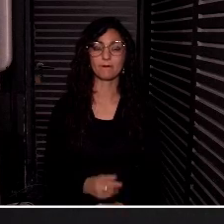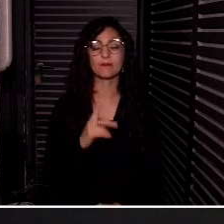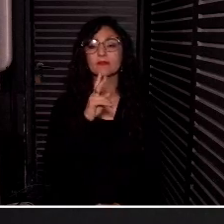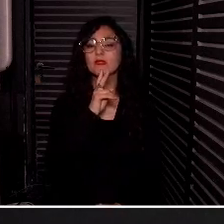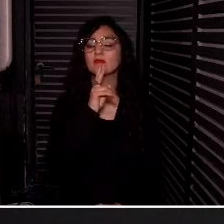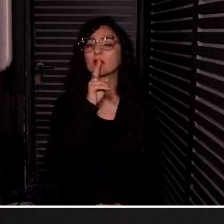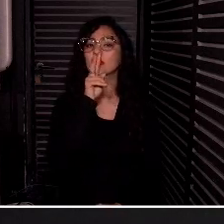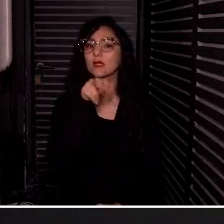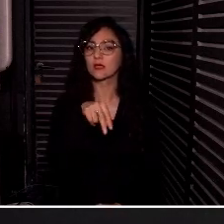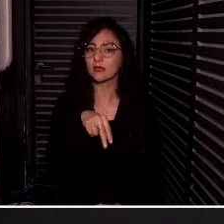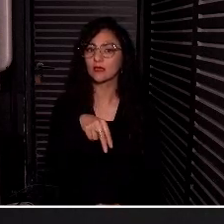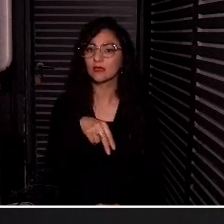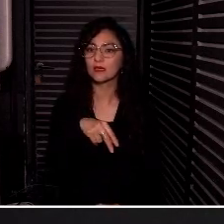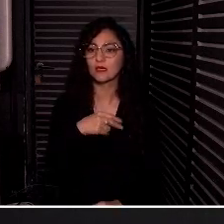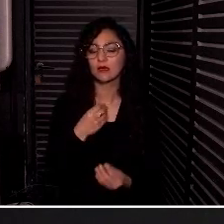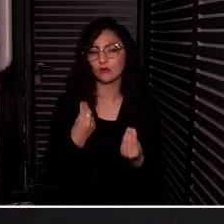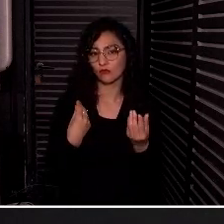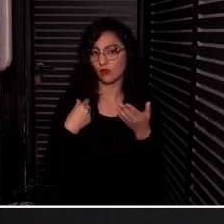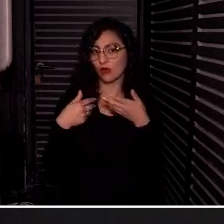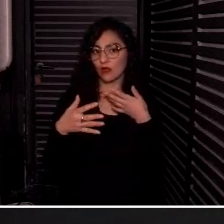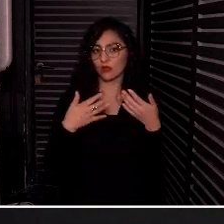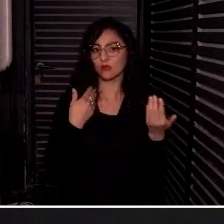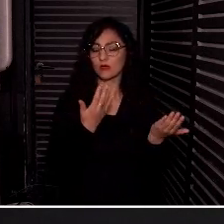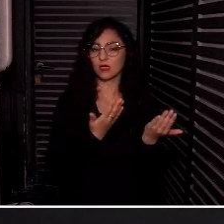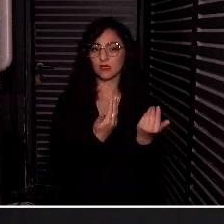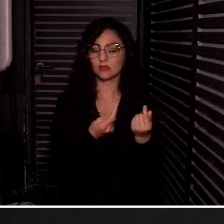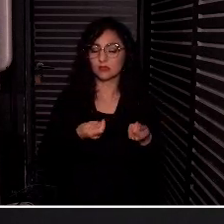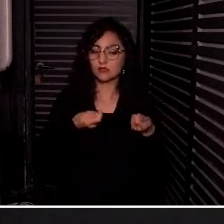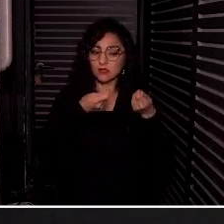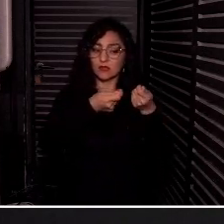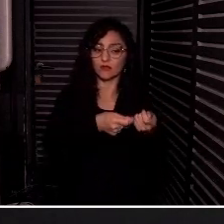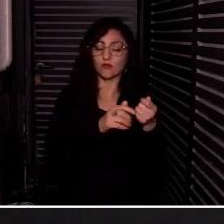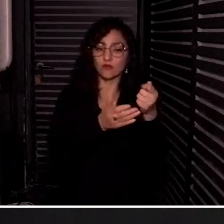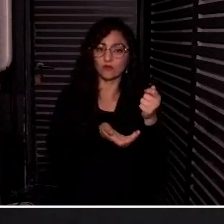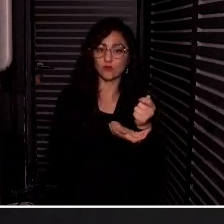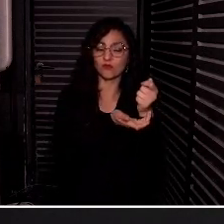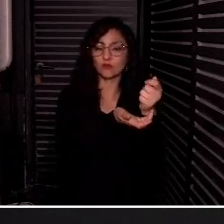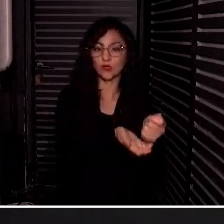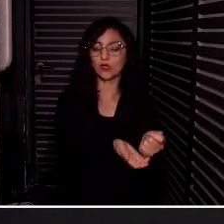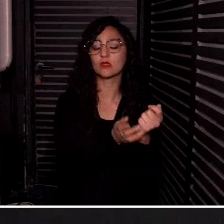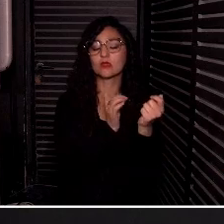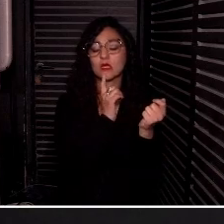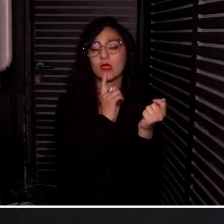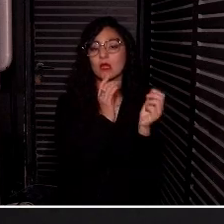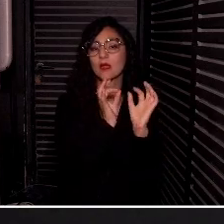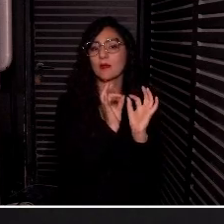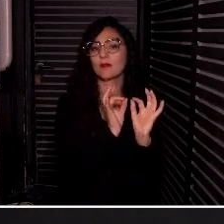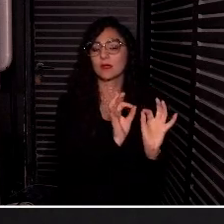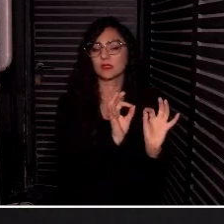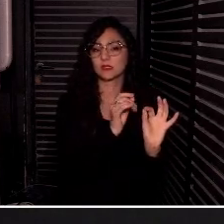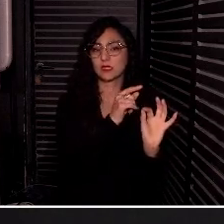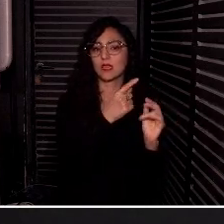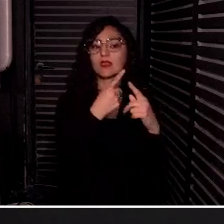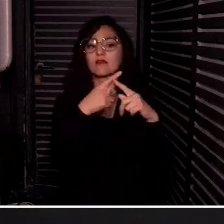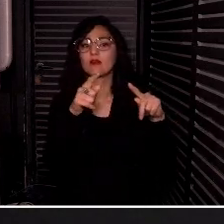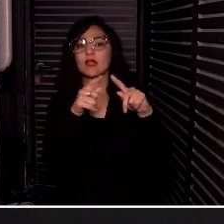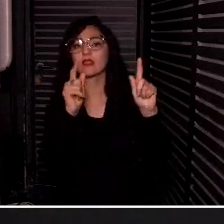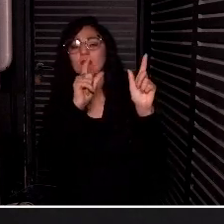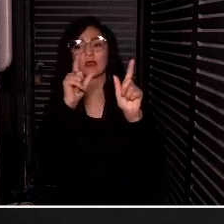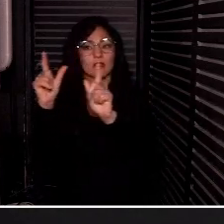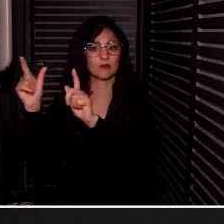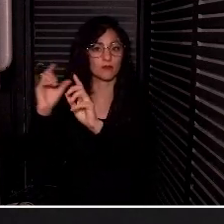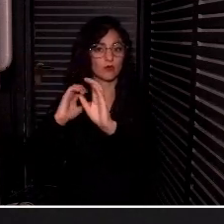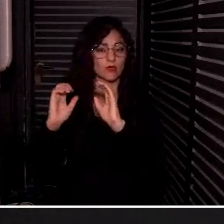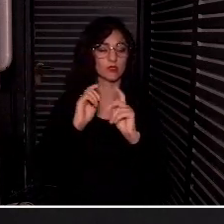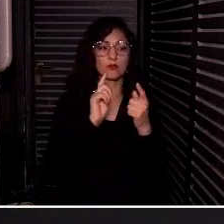naturalmente necesita financiamiento porque también tiene particularidades y es lo que lo hace diferenciarse de los otros medios